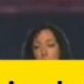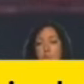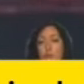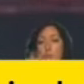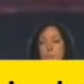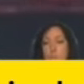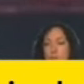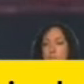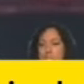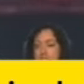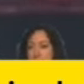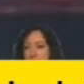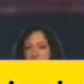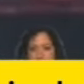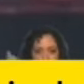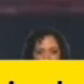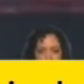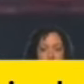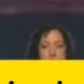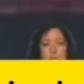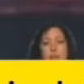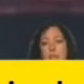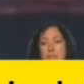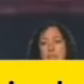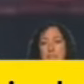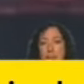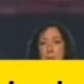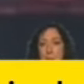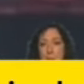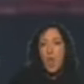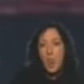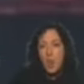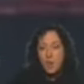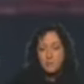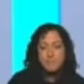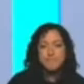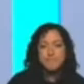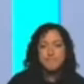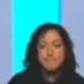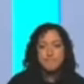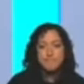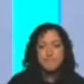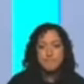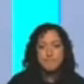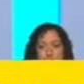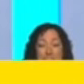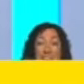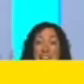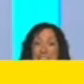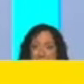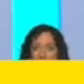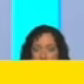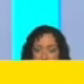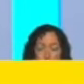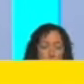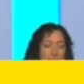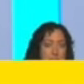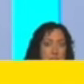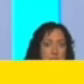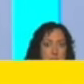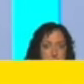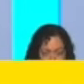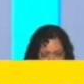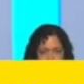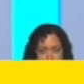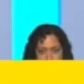en la terminal de ómnibus de Novo Río mantuvo en vilo a la ciudad. ¿Qué pasó, Leticia? Sí, Diana, 3 horas de máxima tensión. A ver, contamos